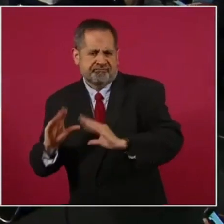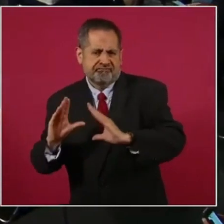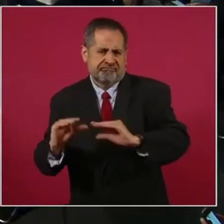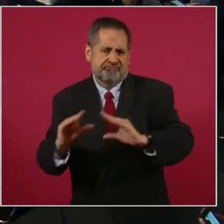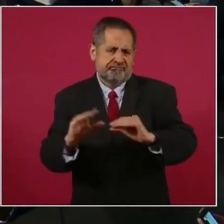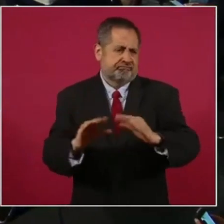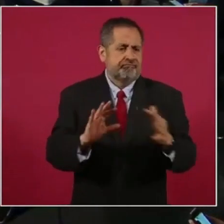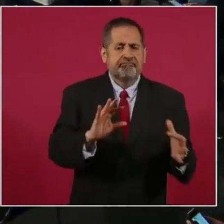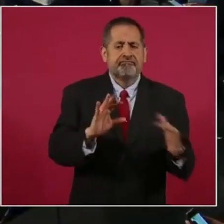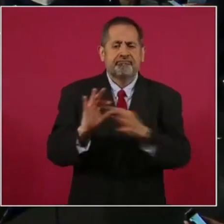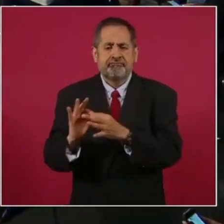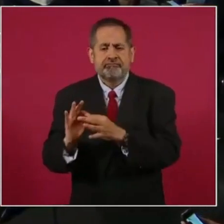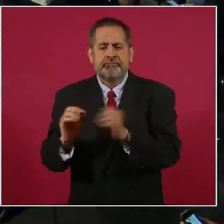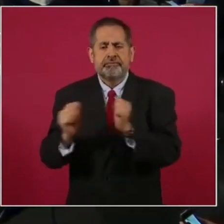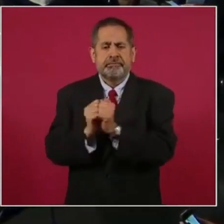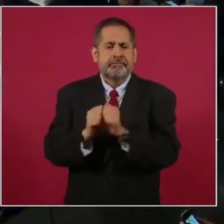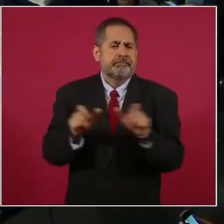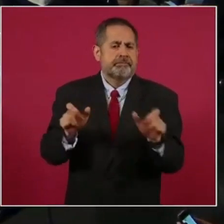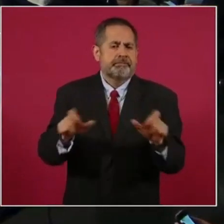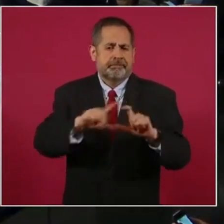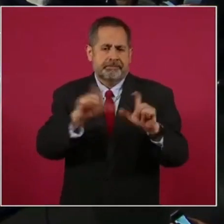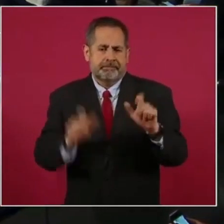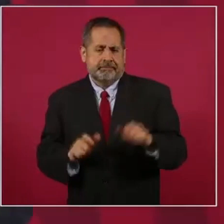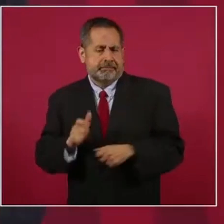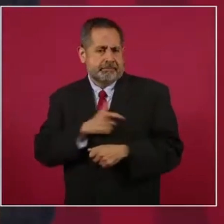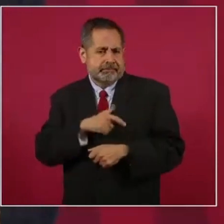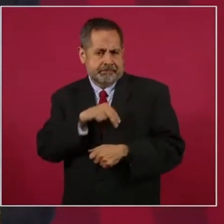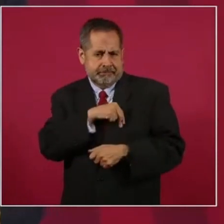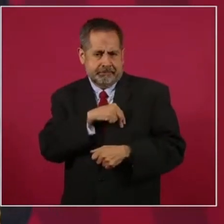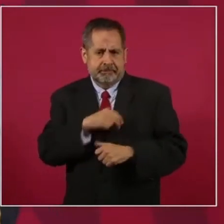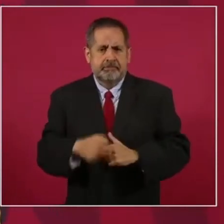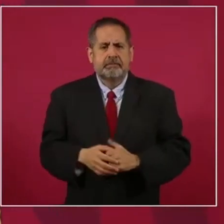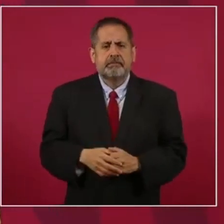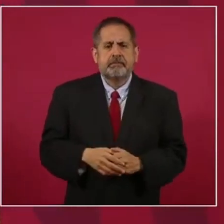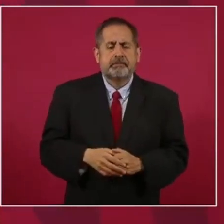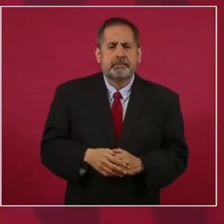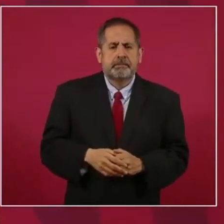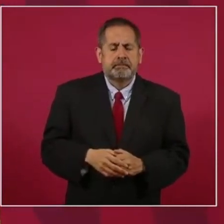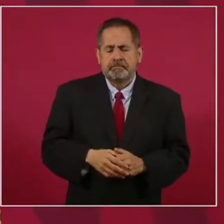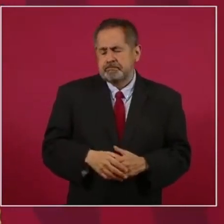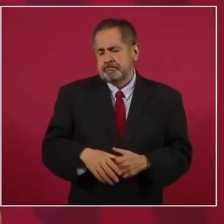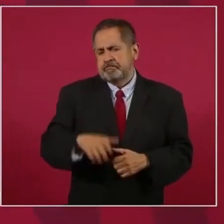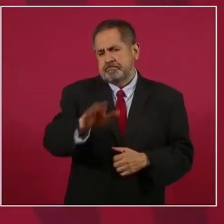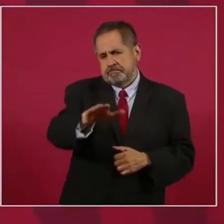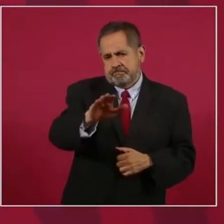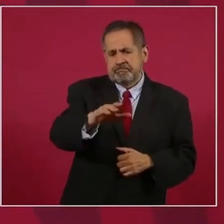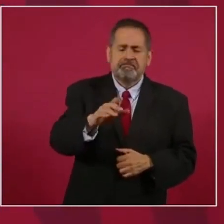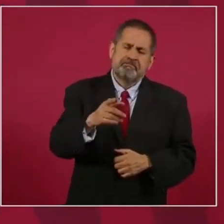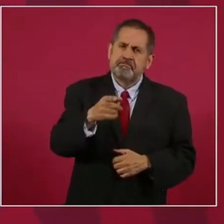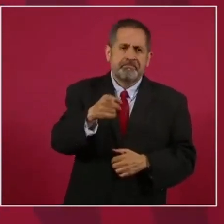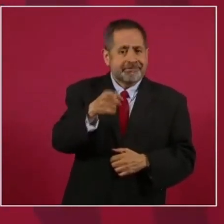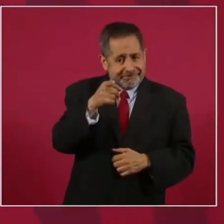con la Guardia Nacional? Ese es un asunto que corresponde a cada Estado. Es